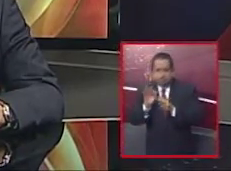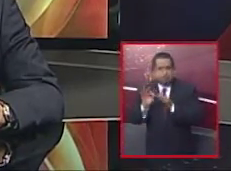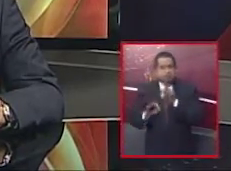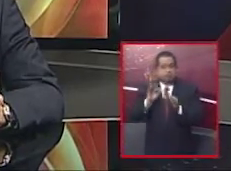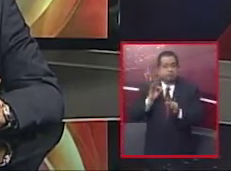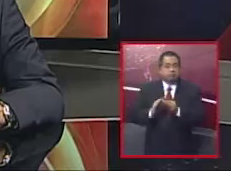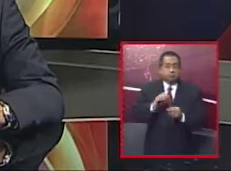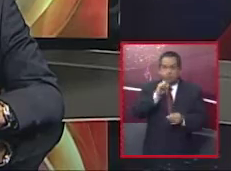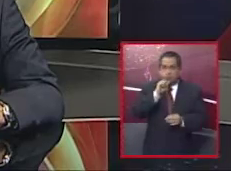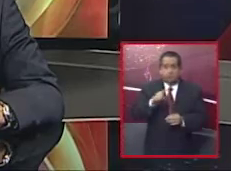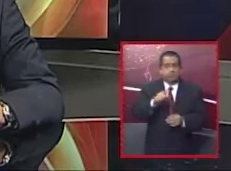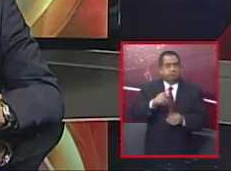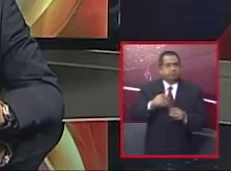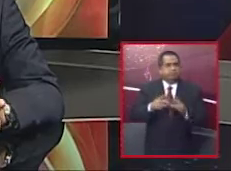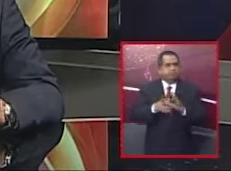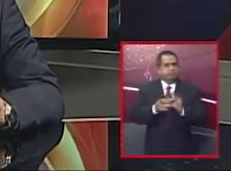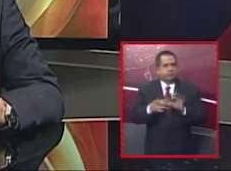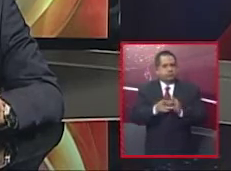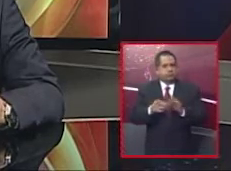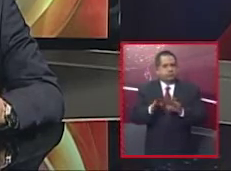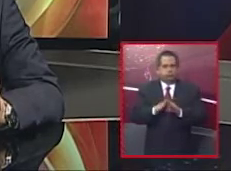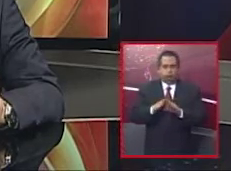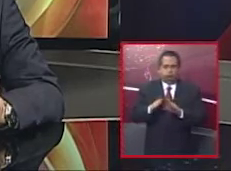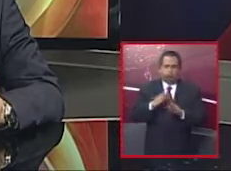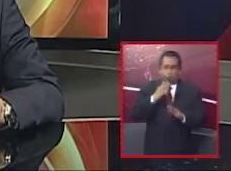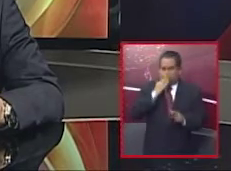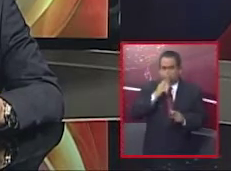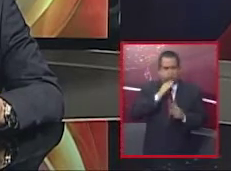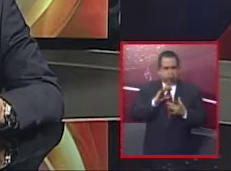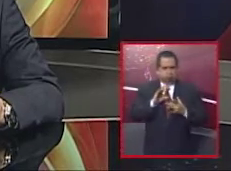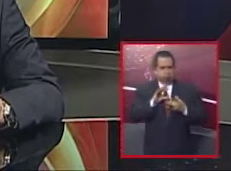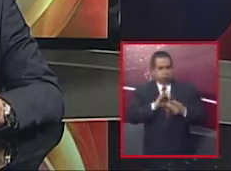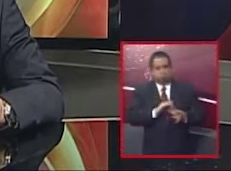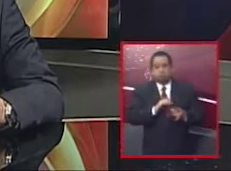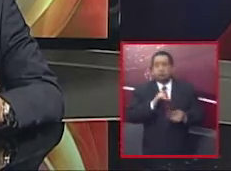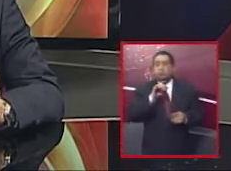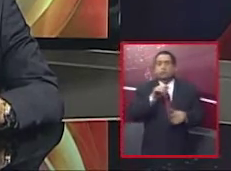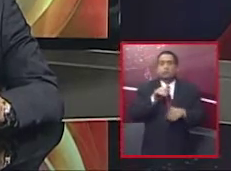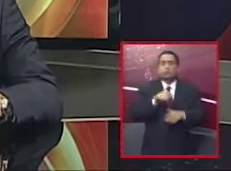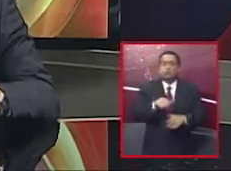que abordaron lo correspondiente a